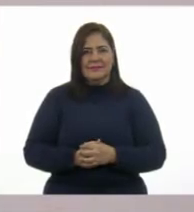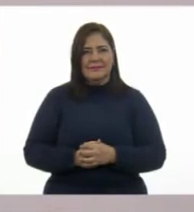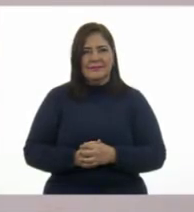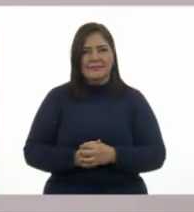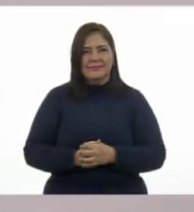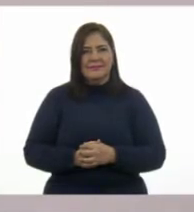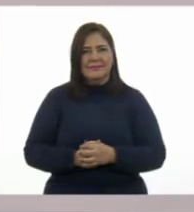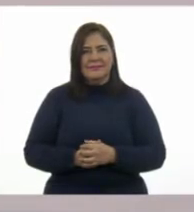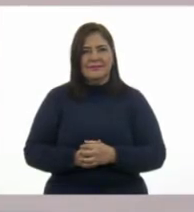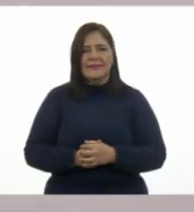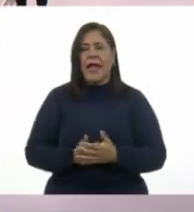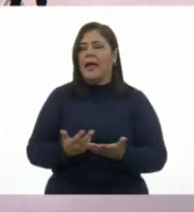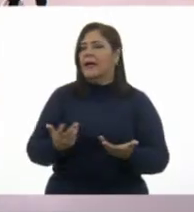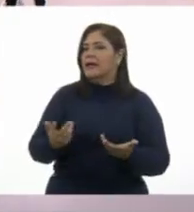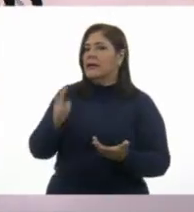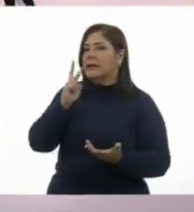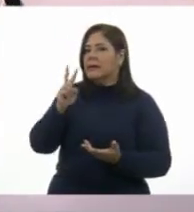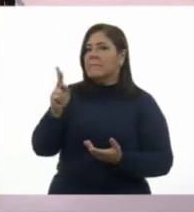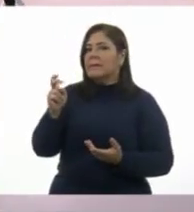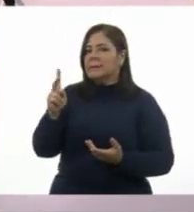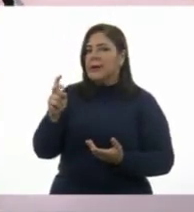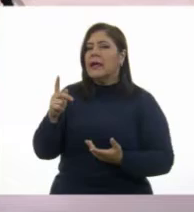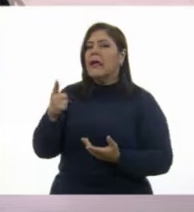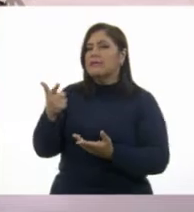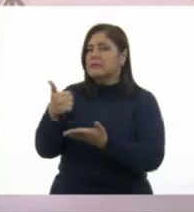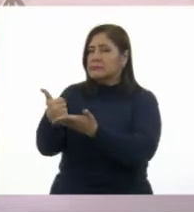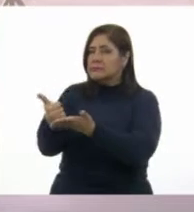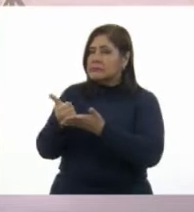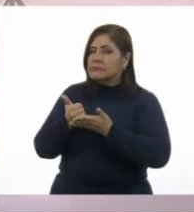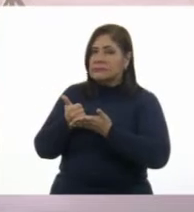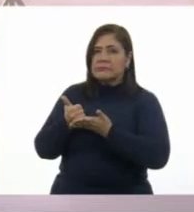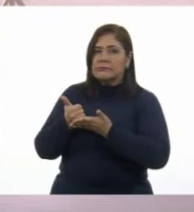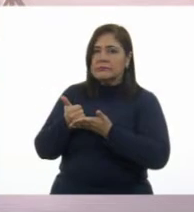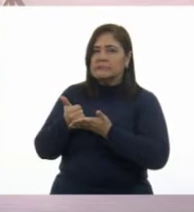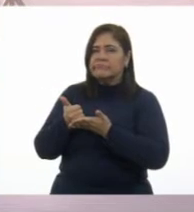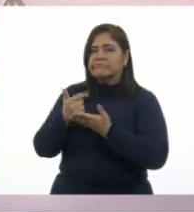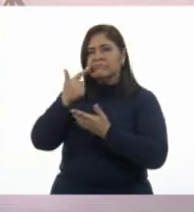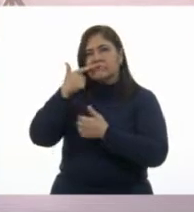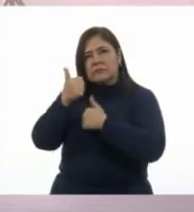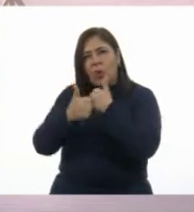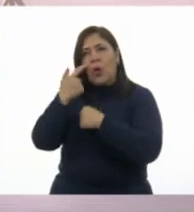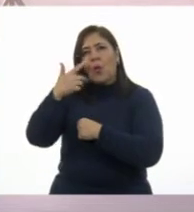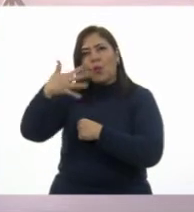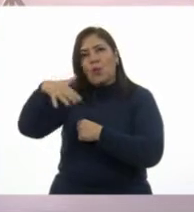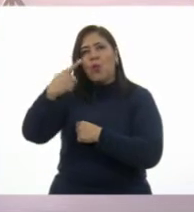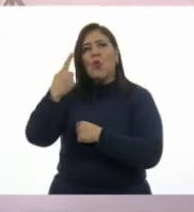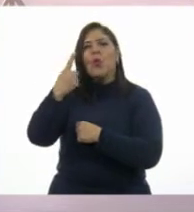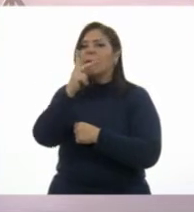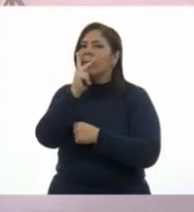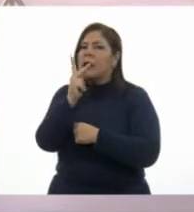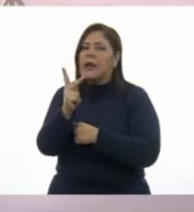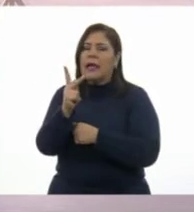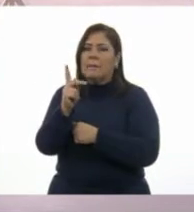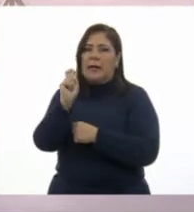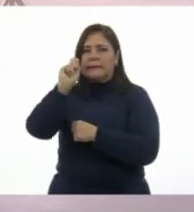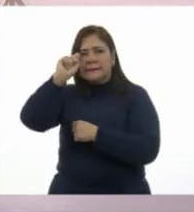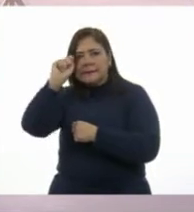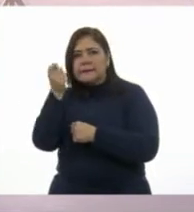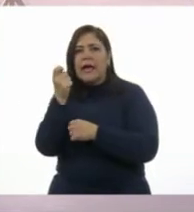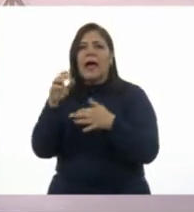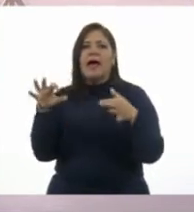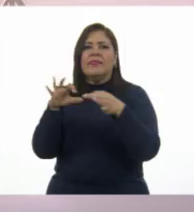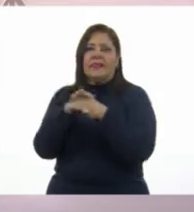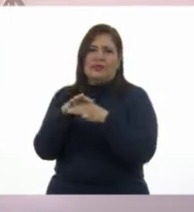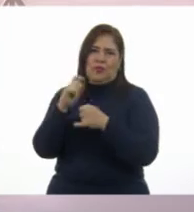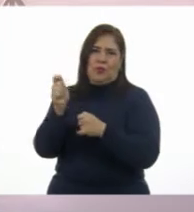las. A ver, Pepe, uh-huh, ayúdame a buscar una palabra con glotal en nuestro alfabeto.